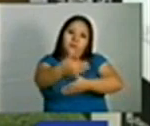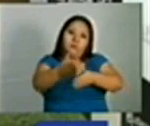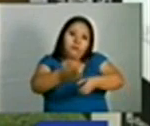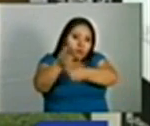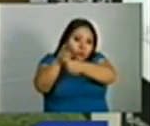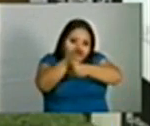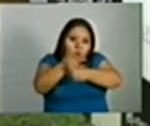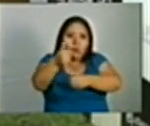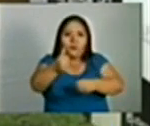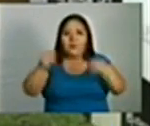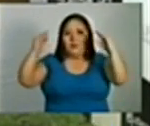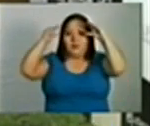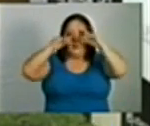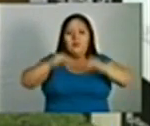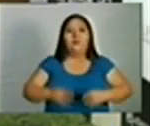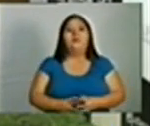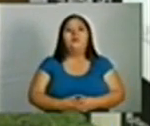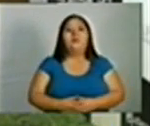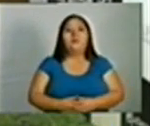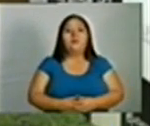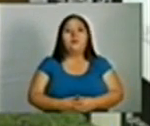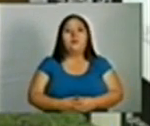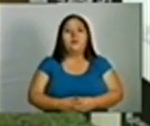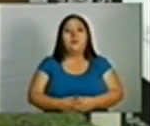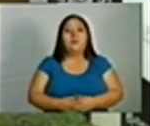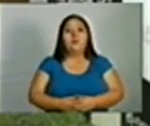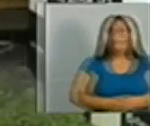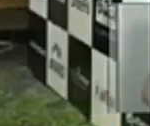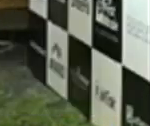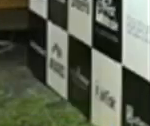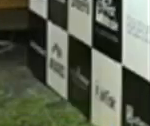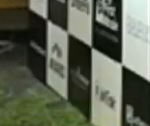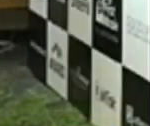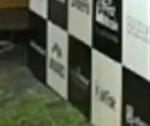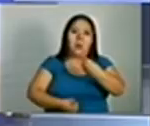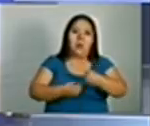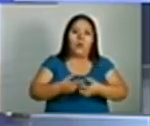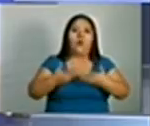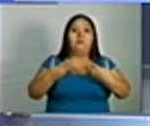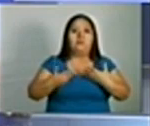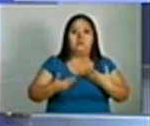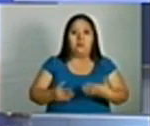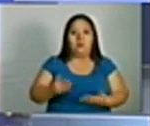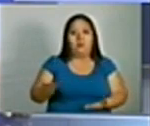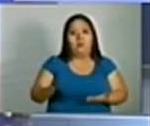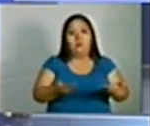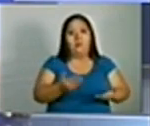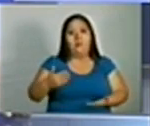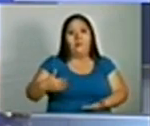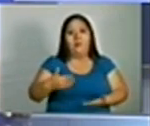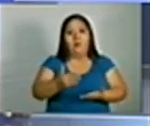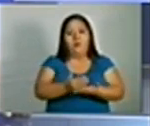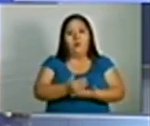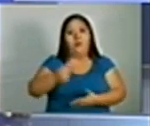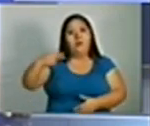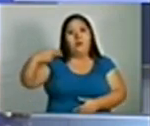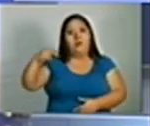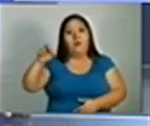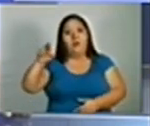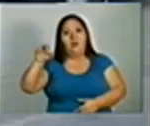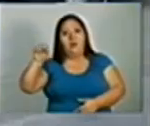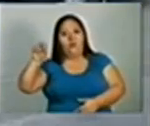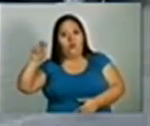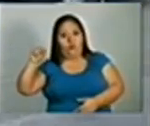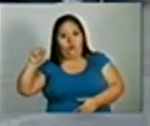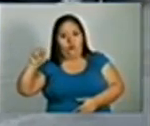Adelante, buenas noches. ministra de Hacienda, Gerson Posada Molina, aseguró